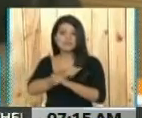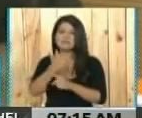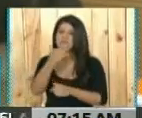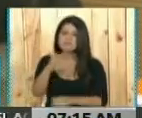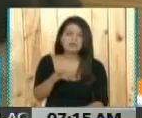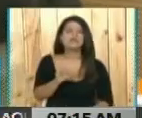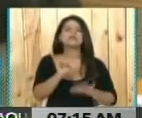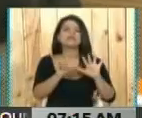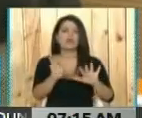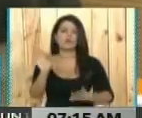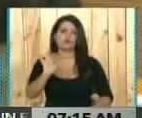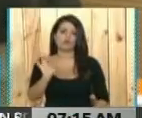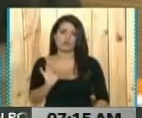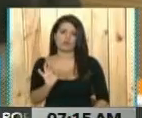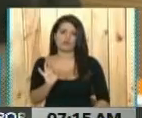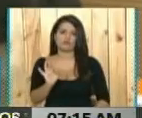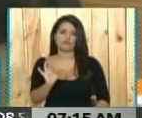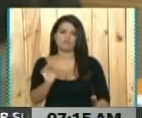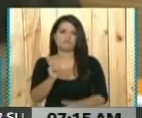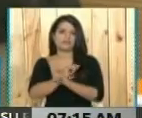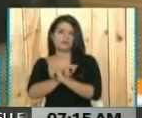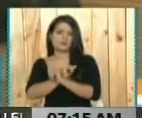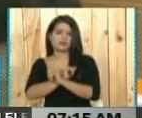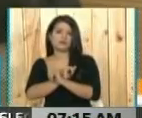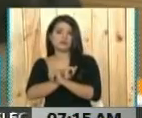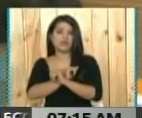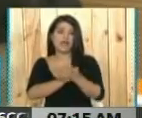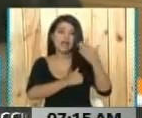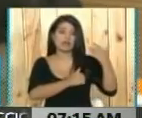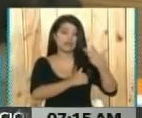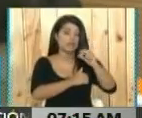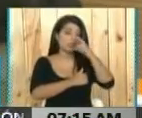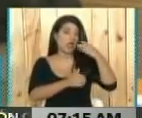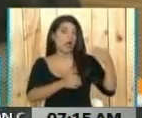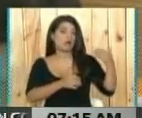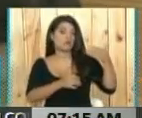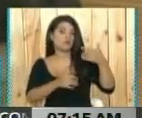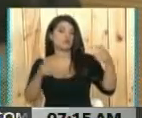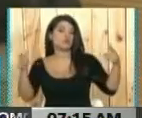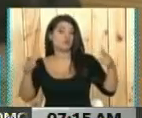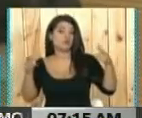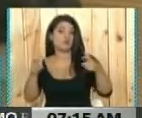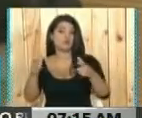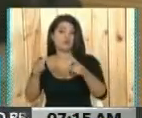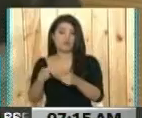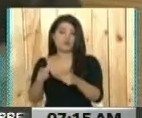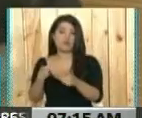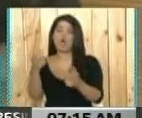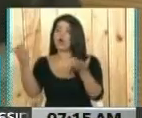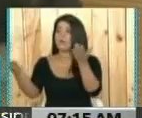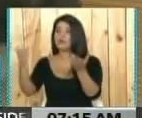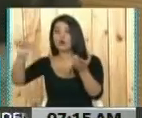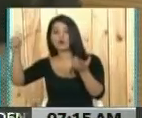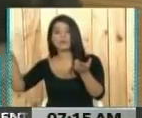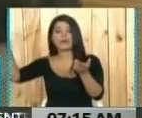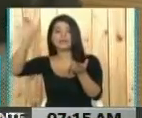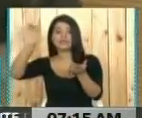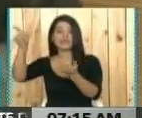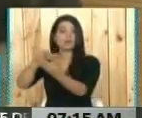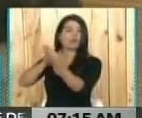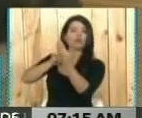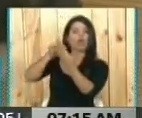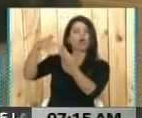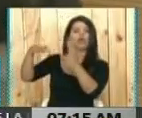del 6%, la más baja en las últimas 3 décadas, y muy por debajo de algunos países que pretenden darnos lecciones en materia